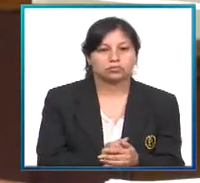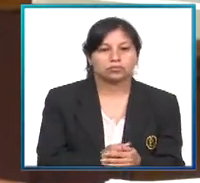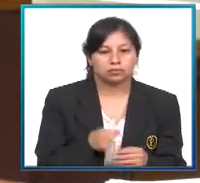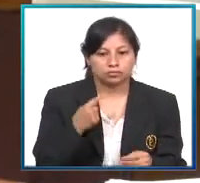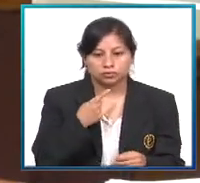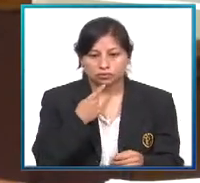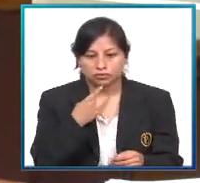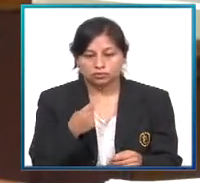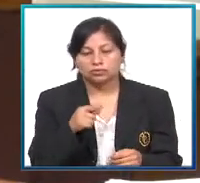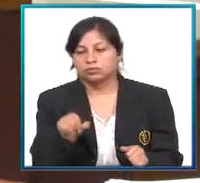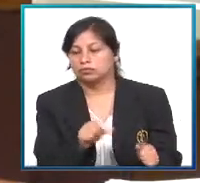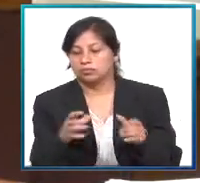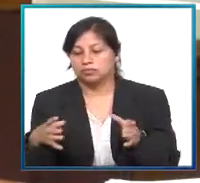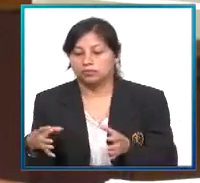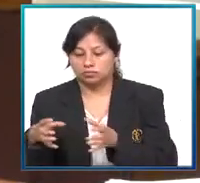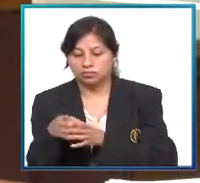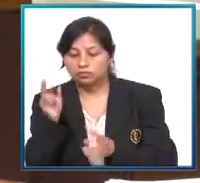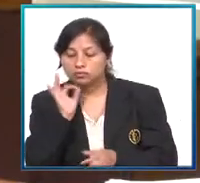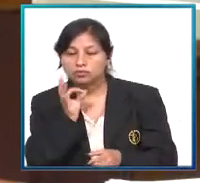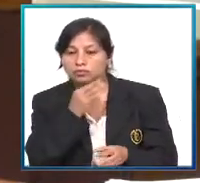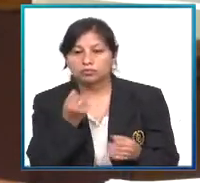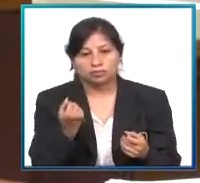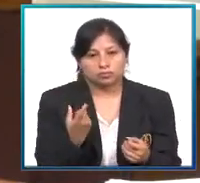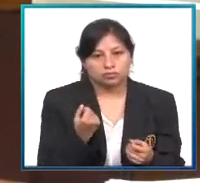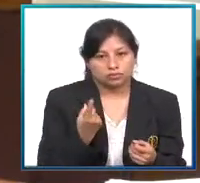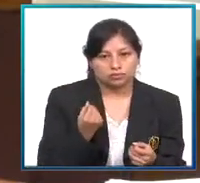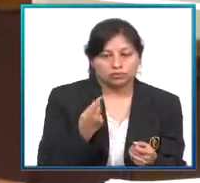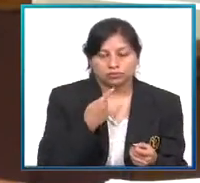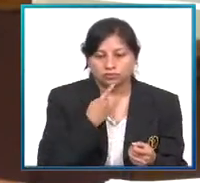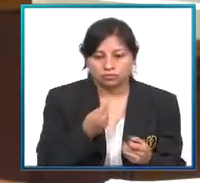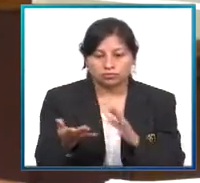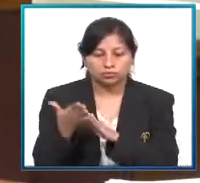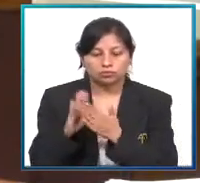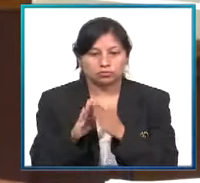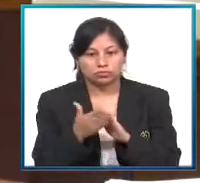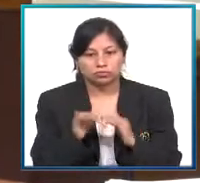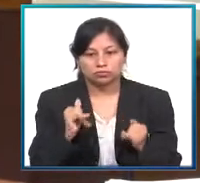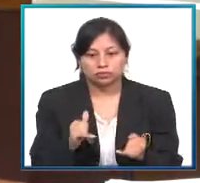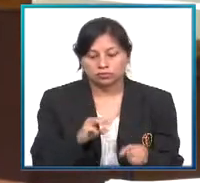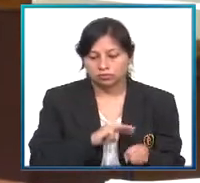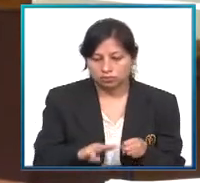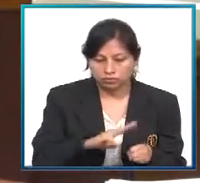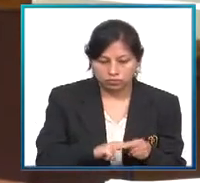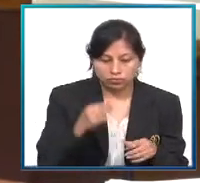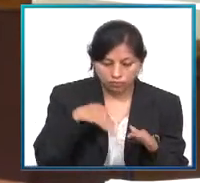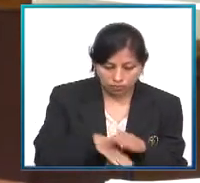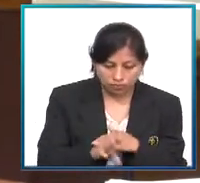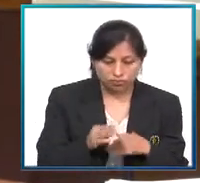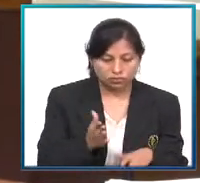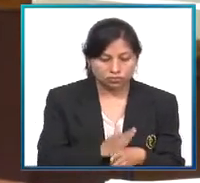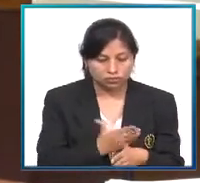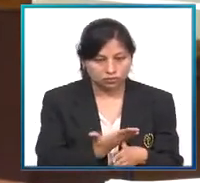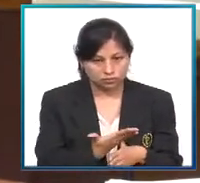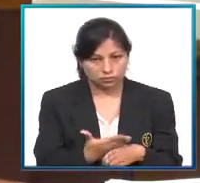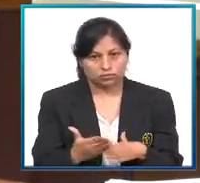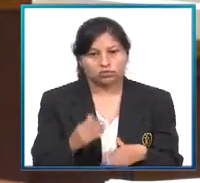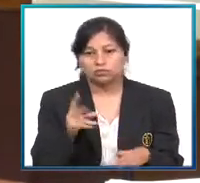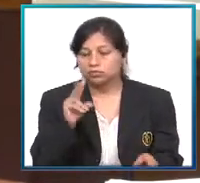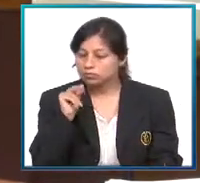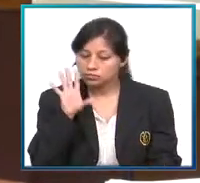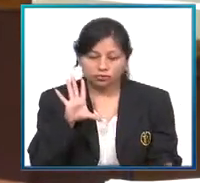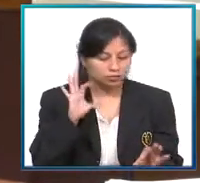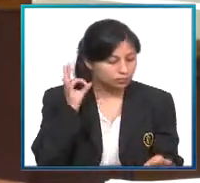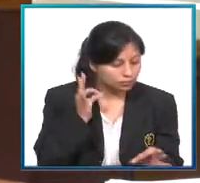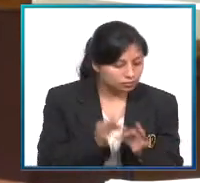San Antonio Chilascó, porque el problema más serio de esta comunidad, que ya casi es un municipio dentro del propio municipio de Salamá, es el no tener